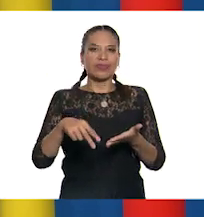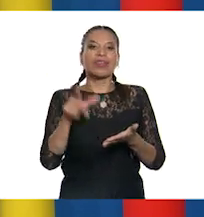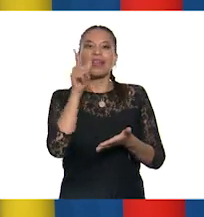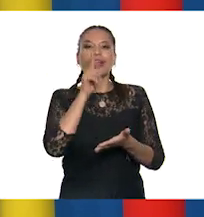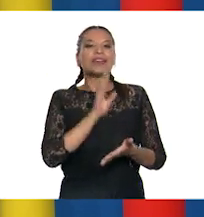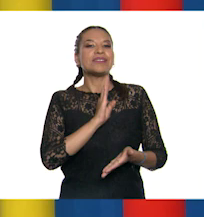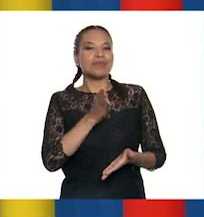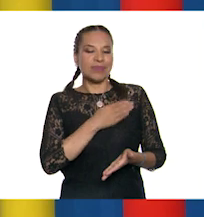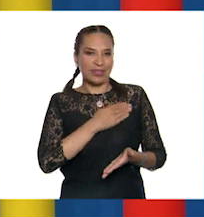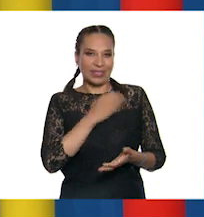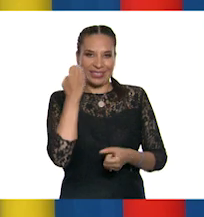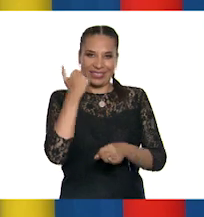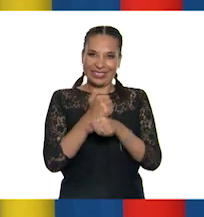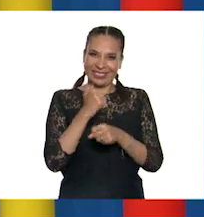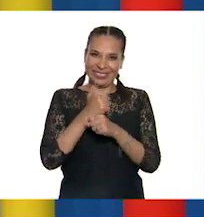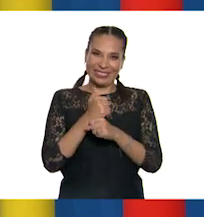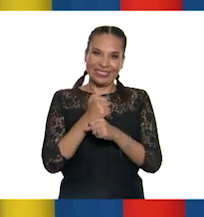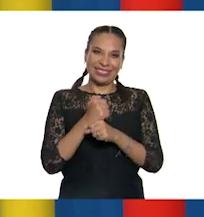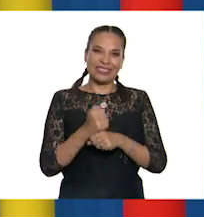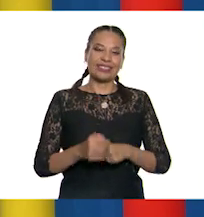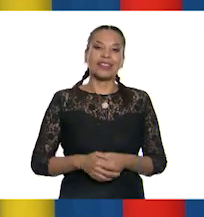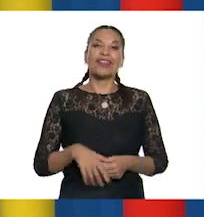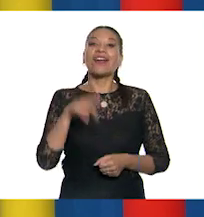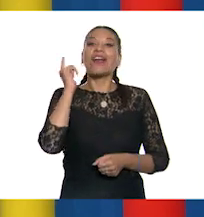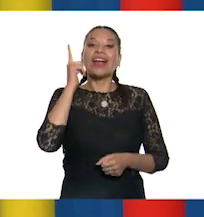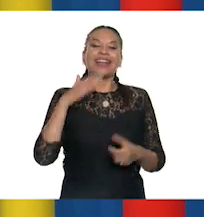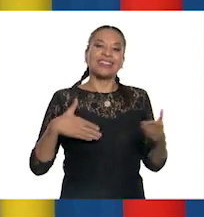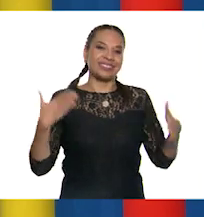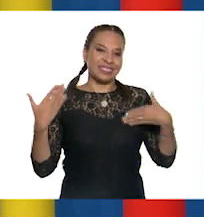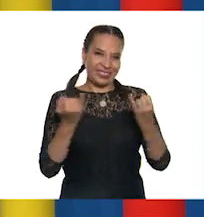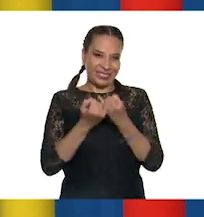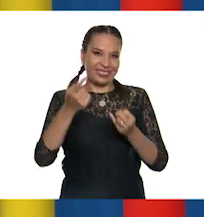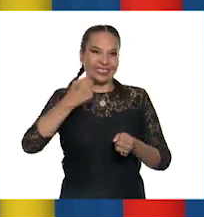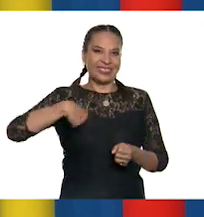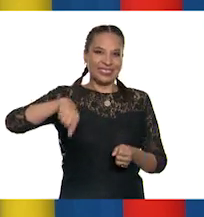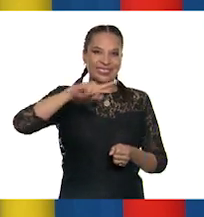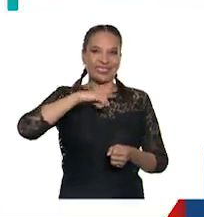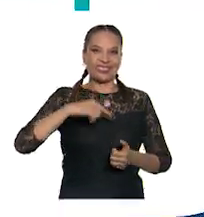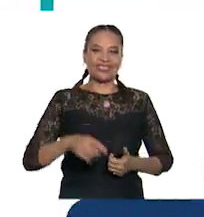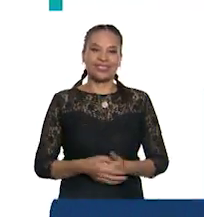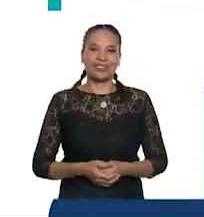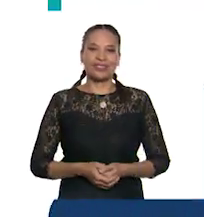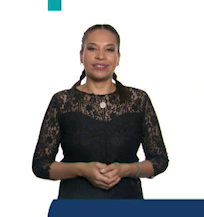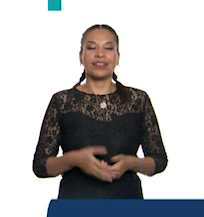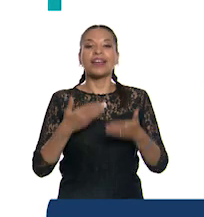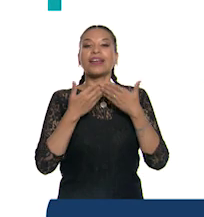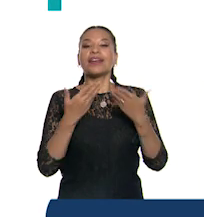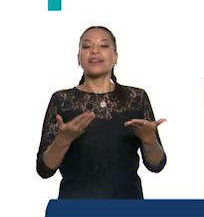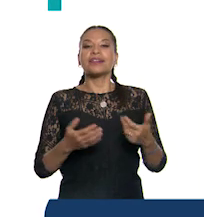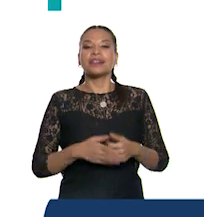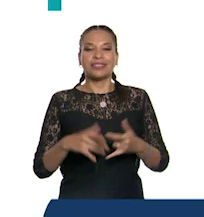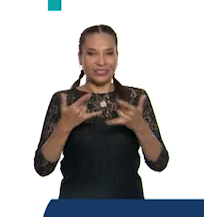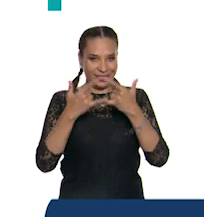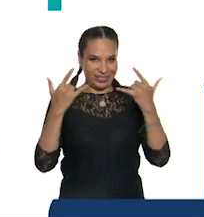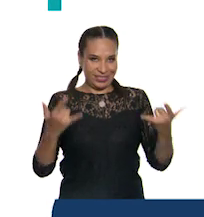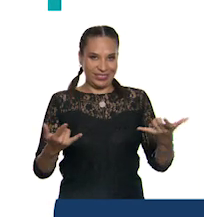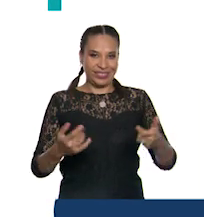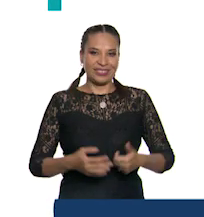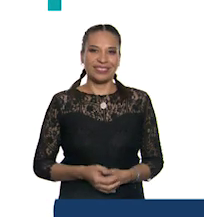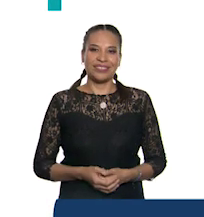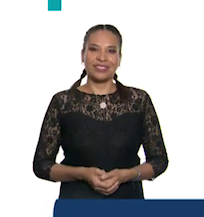lengua materna español de 6º grado. Y espero que lo hayan disfrutado tanto como nosotros. A continuación,